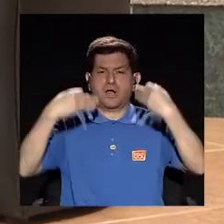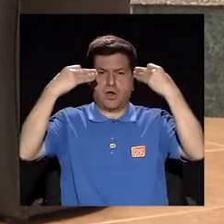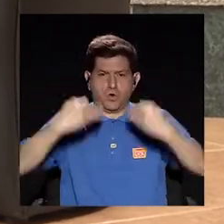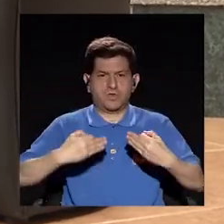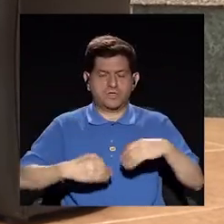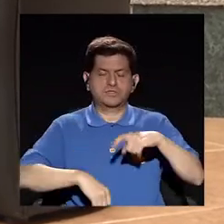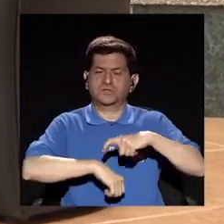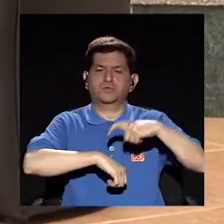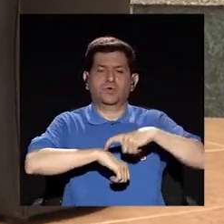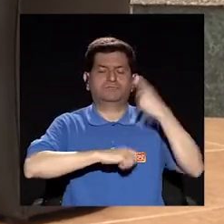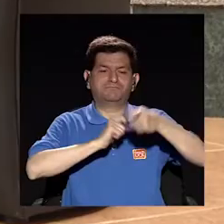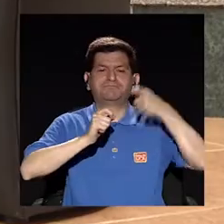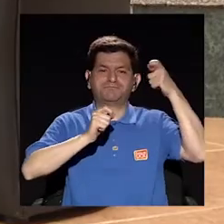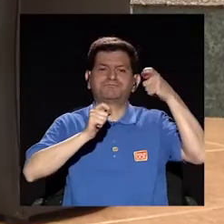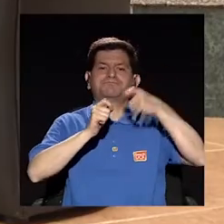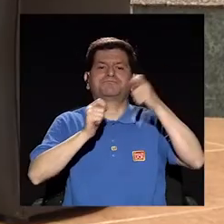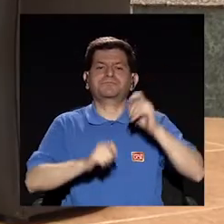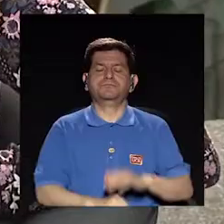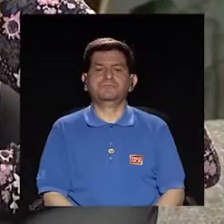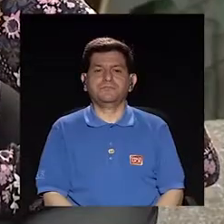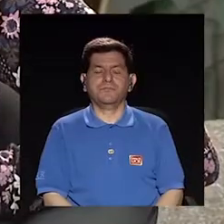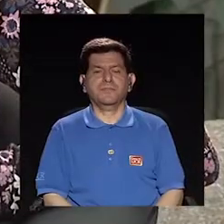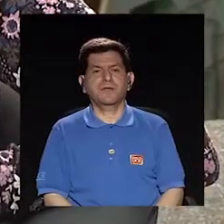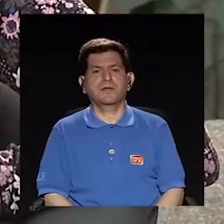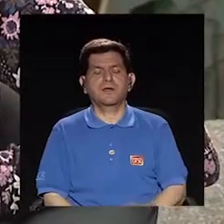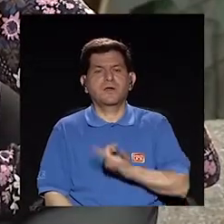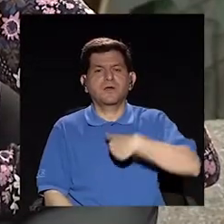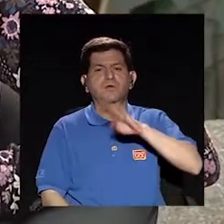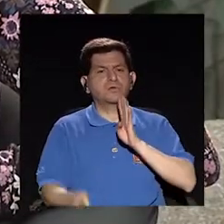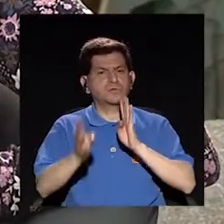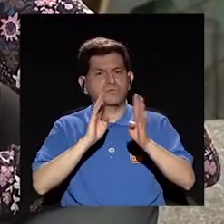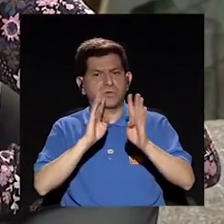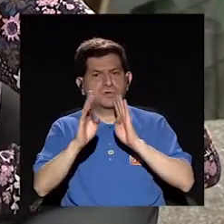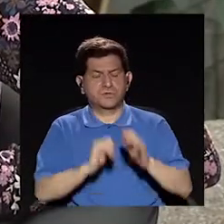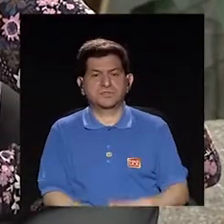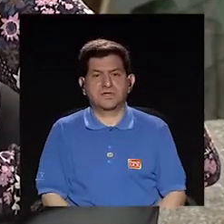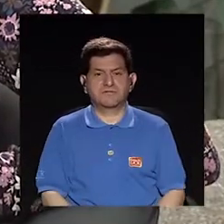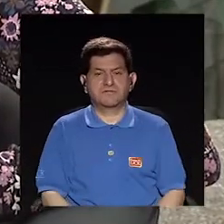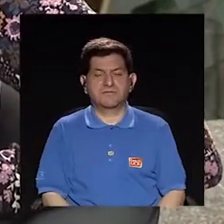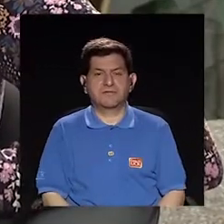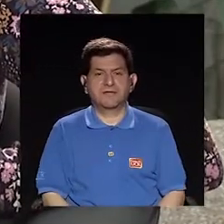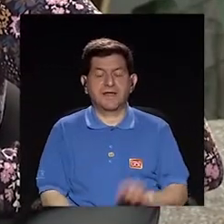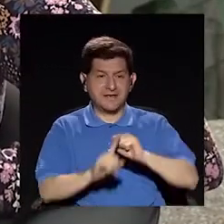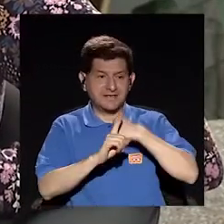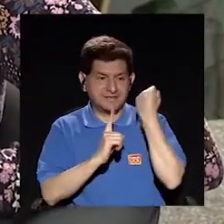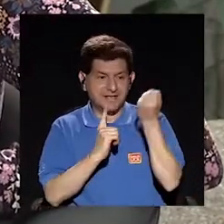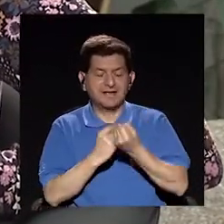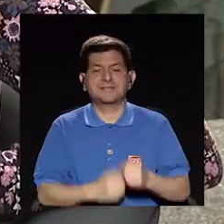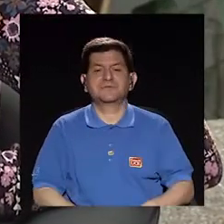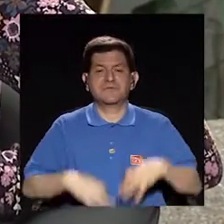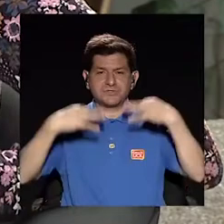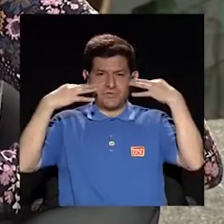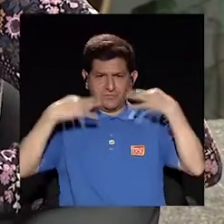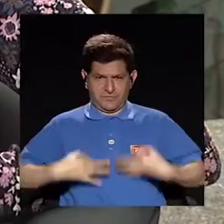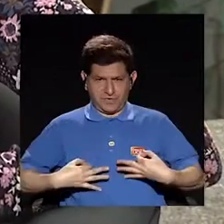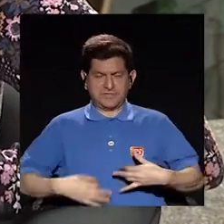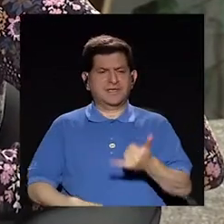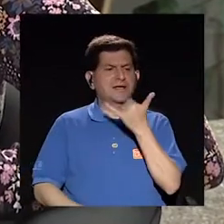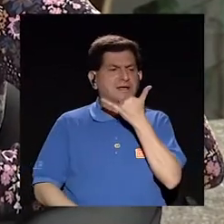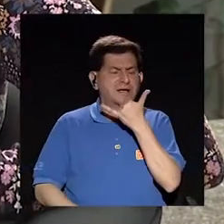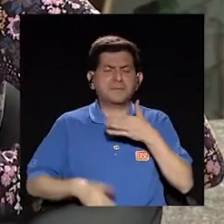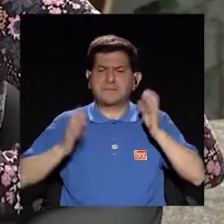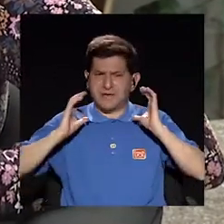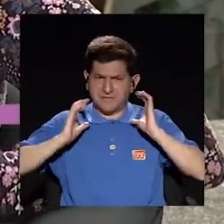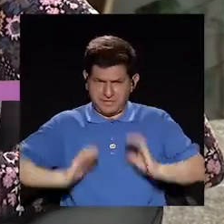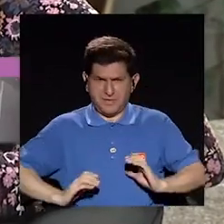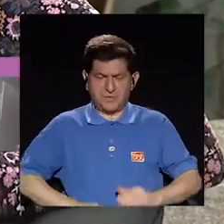mejor decisión en ese momento específico. Carla, hablamos, conversamos acerca de las consecuencias fisiológicas que pasan en el